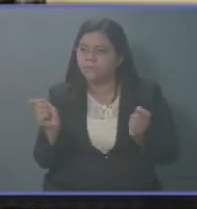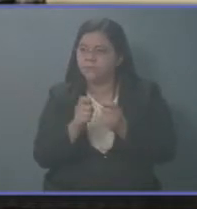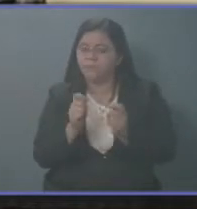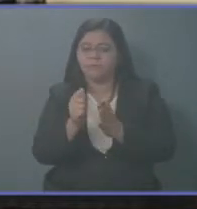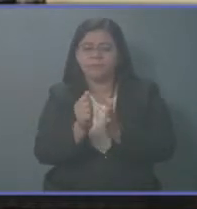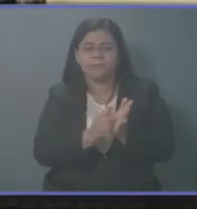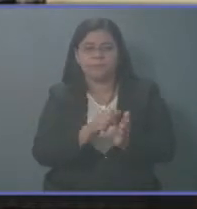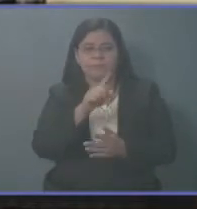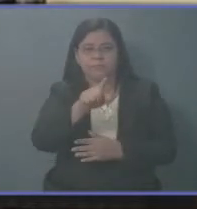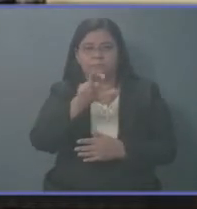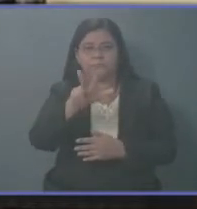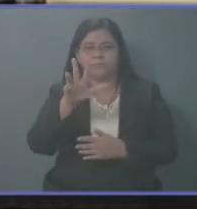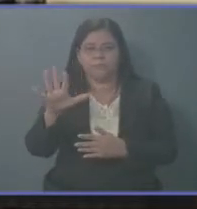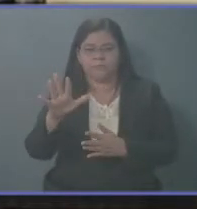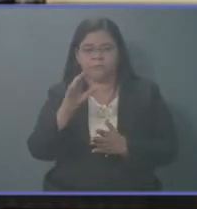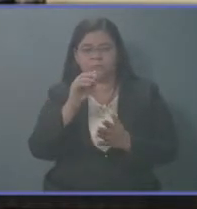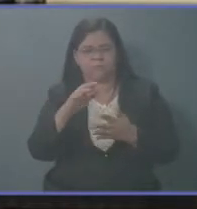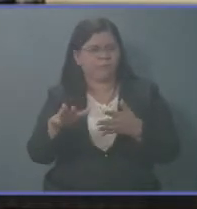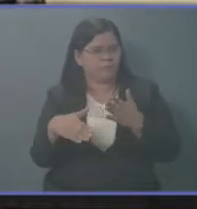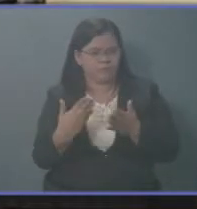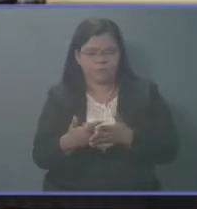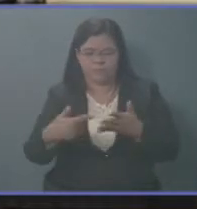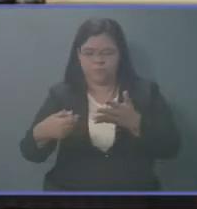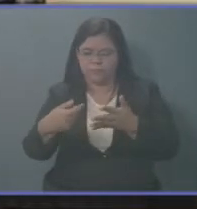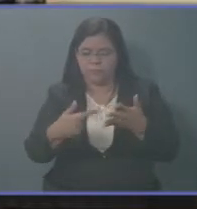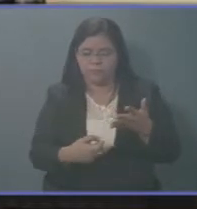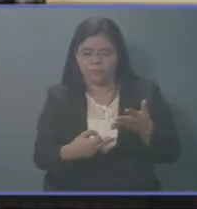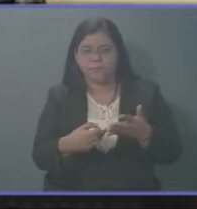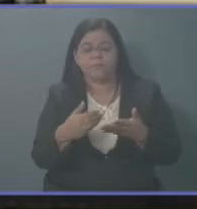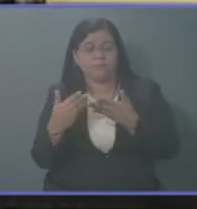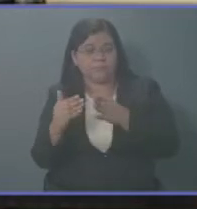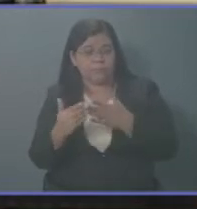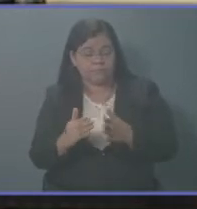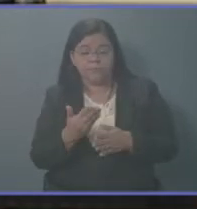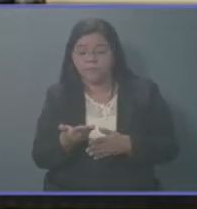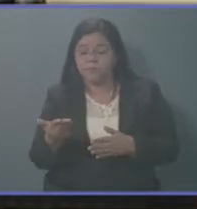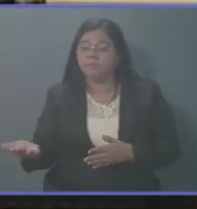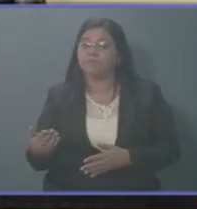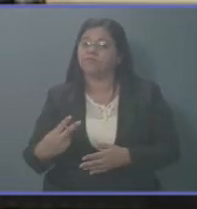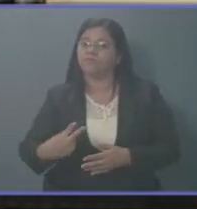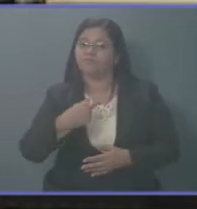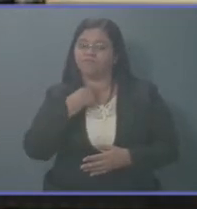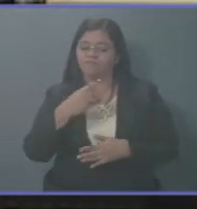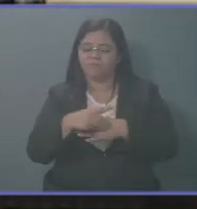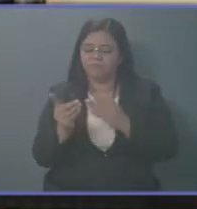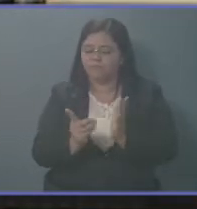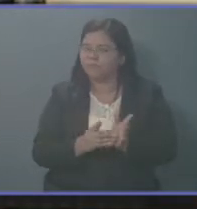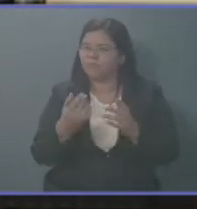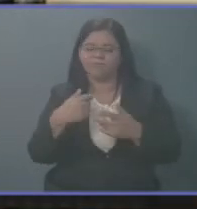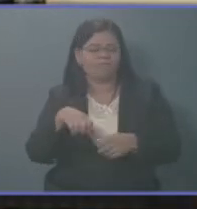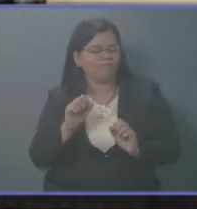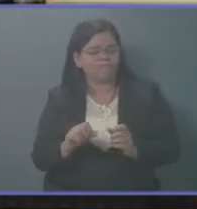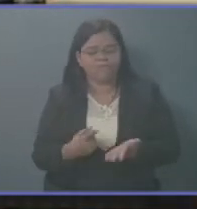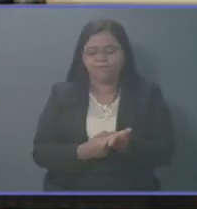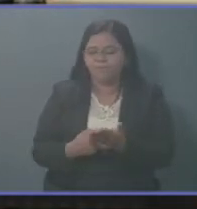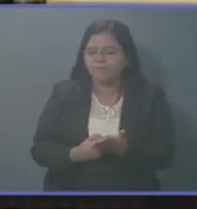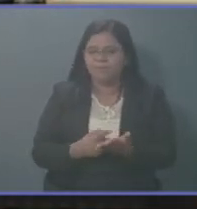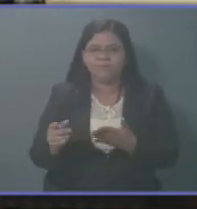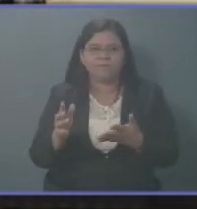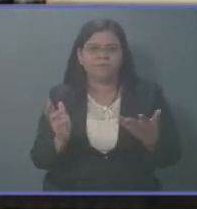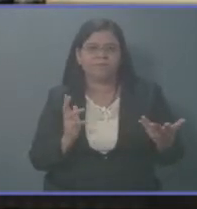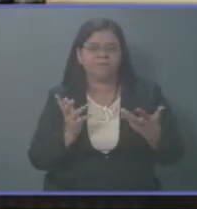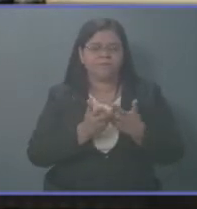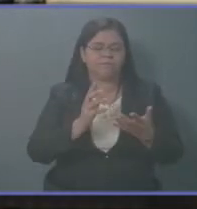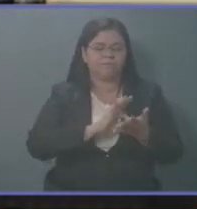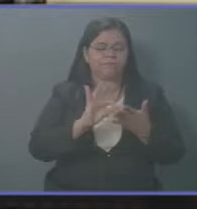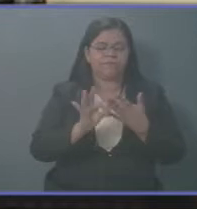artículo 135, exige que no existen óbices que le impidan a los diputados producir un debate en relación con los proyectos